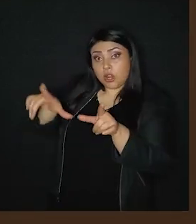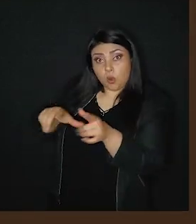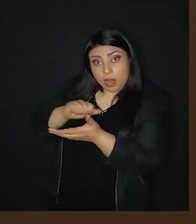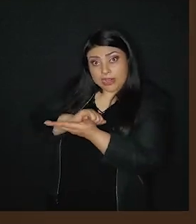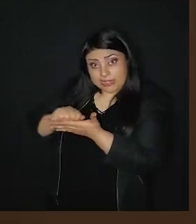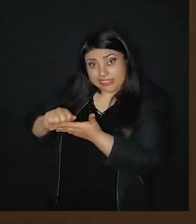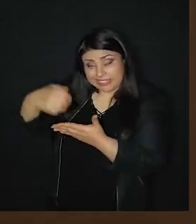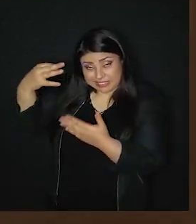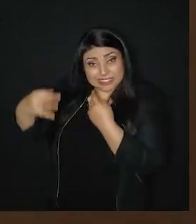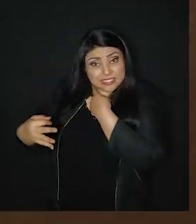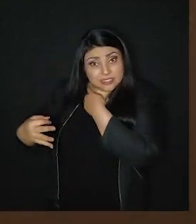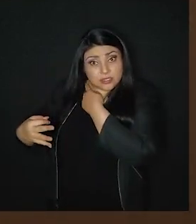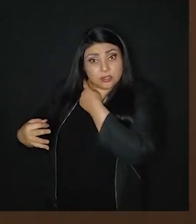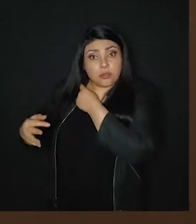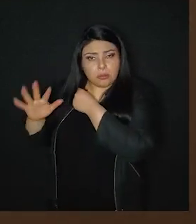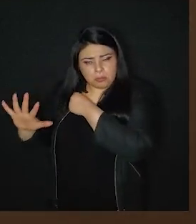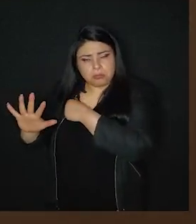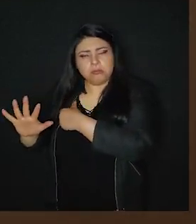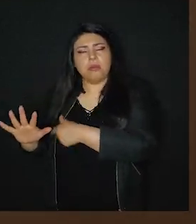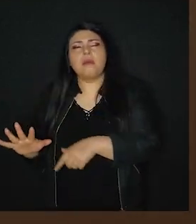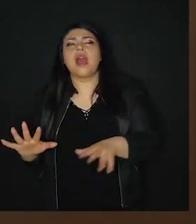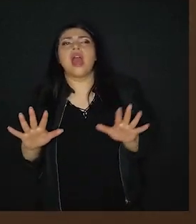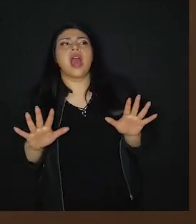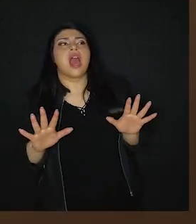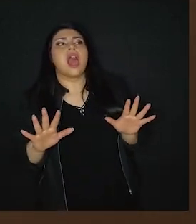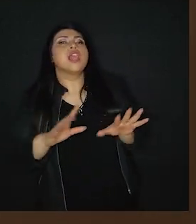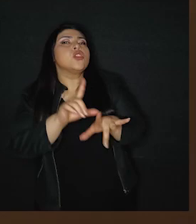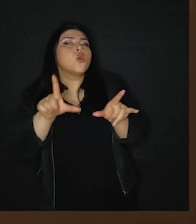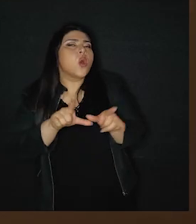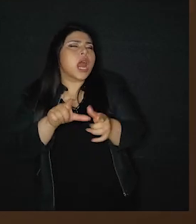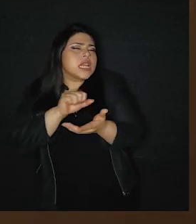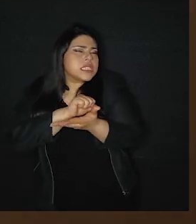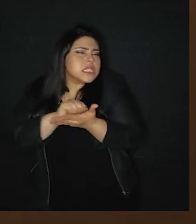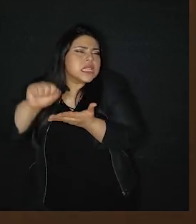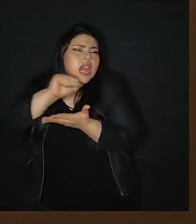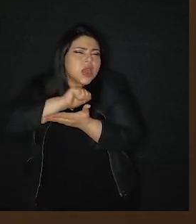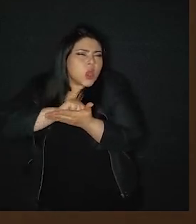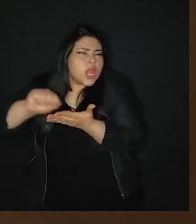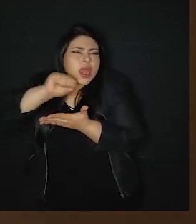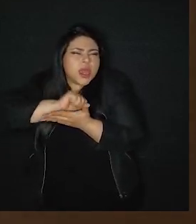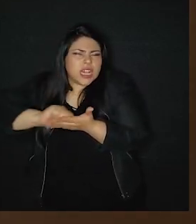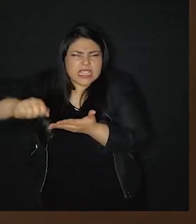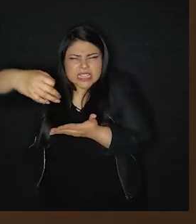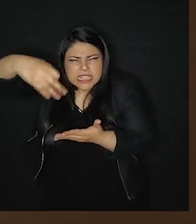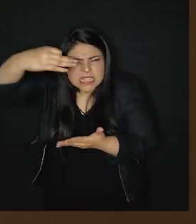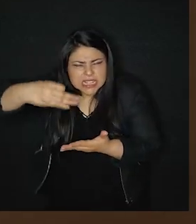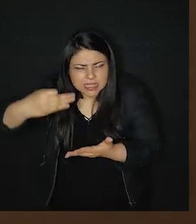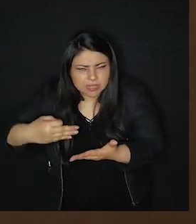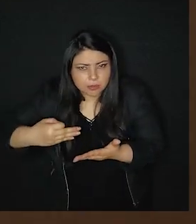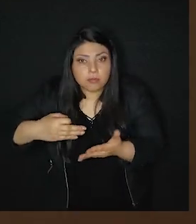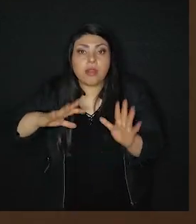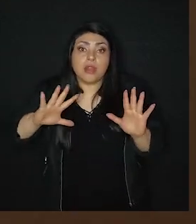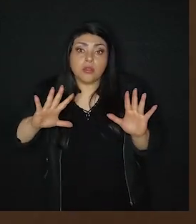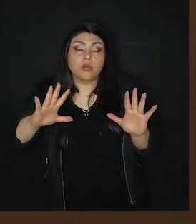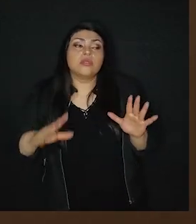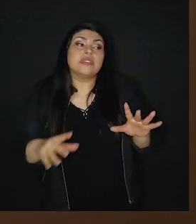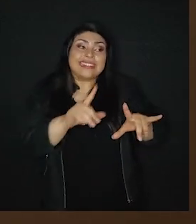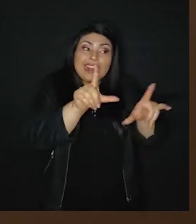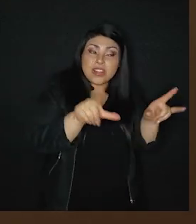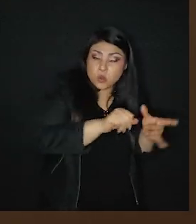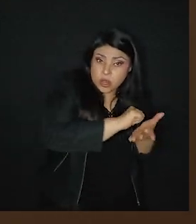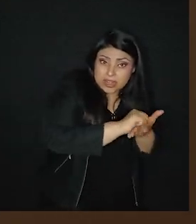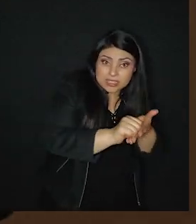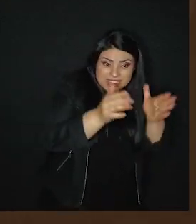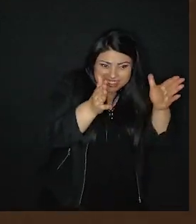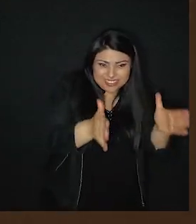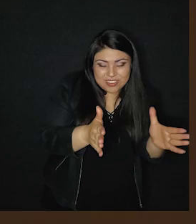el lugar santísimo el lugar Santo el lugar santísimo el lugar Santo y el lugar santísimo en el templo ese lugar Santo el velo se paraba el lugar